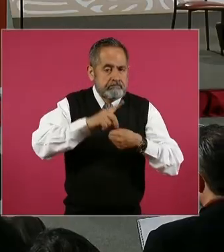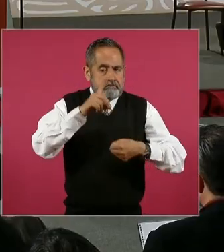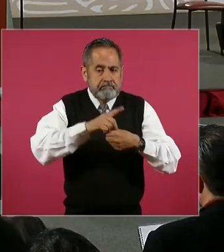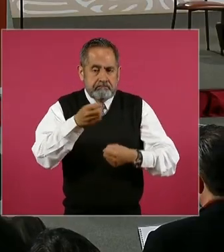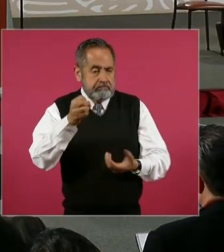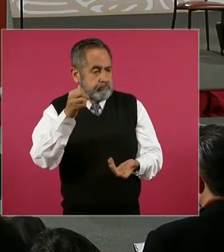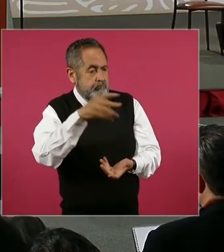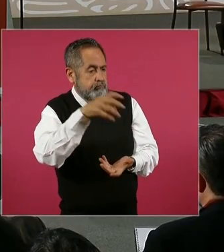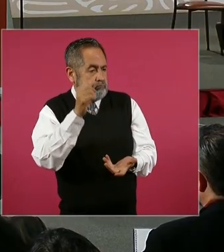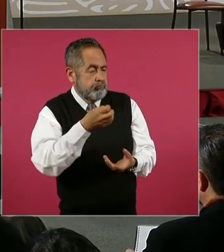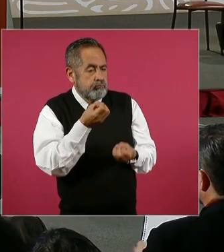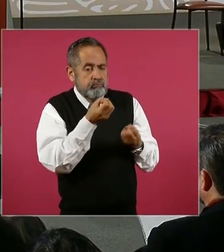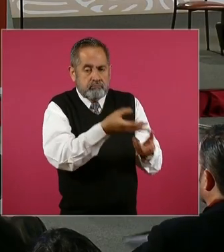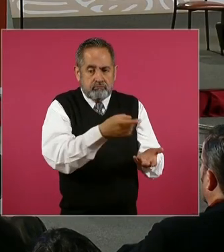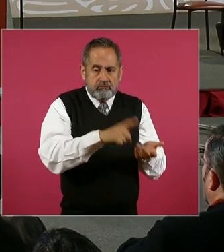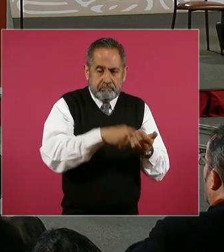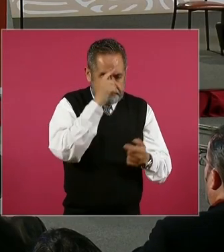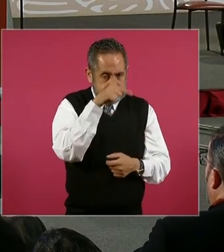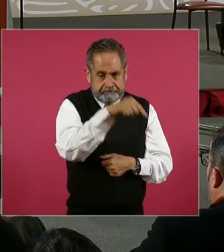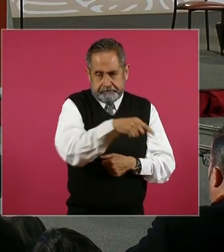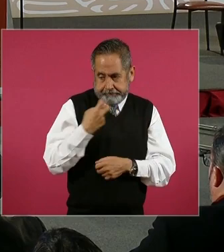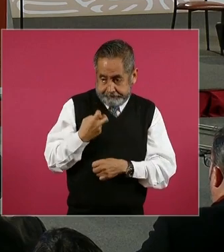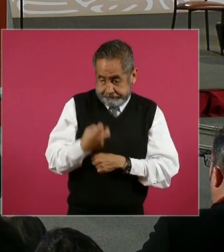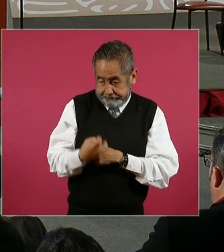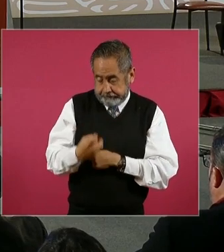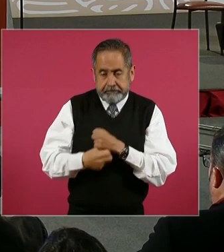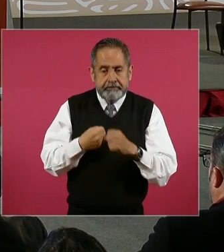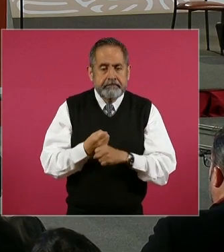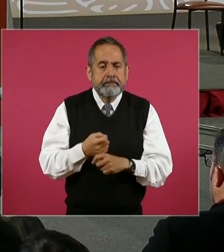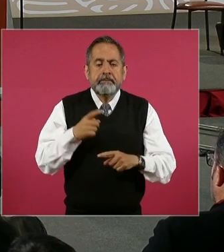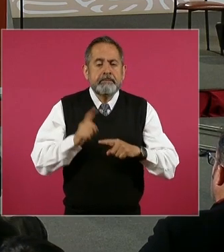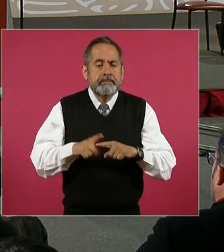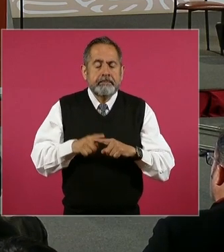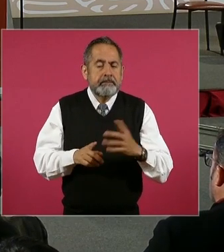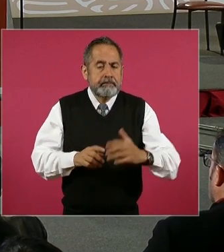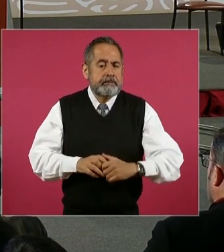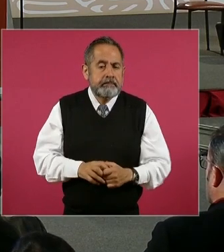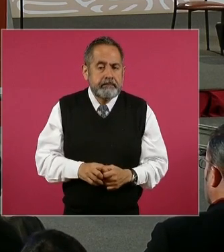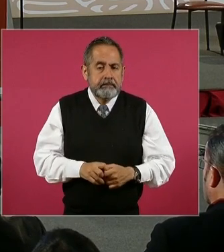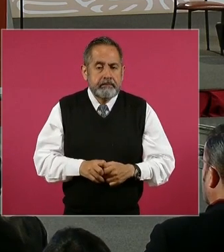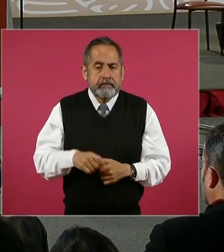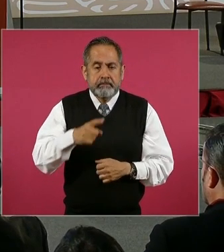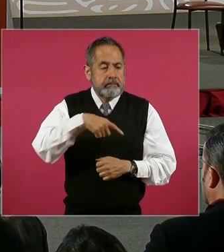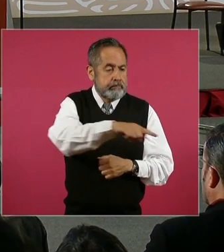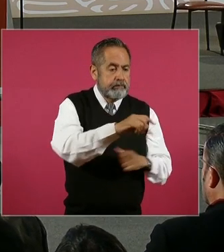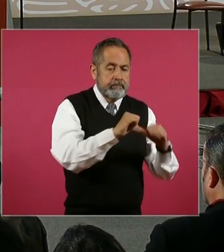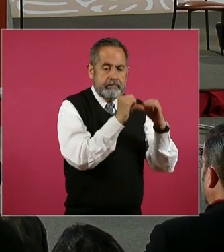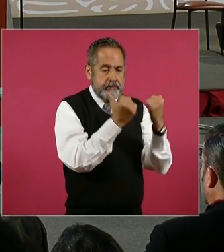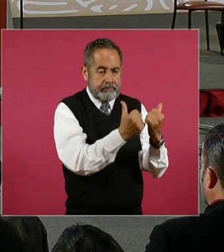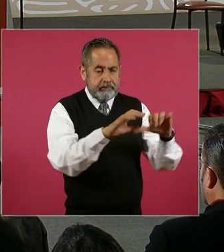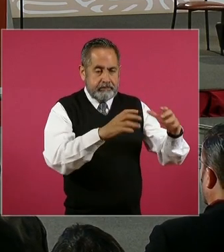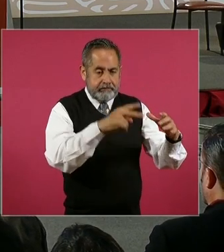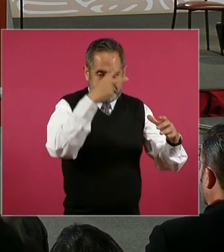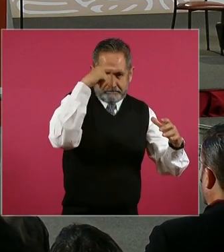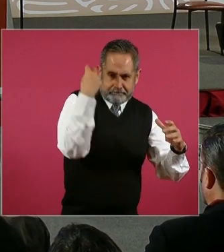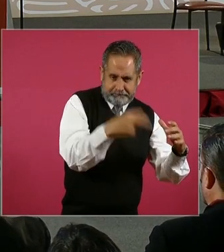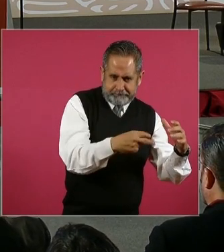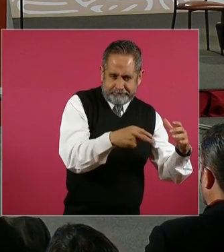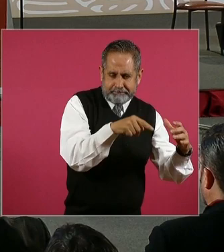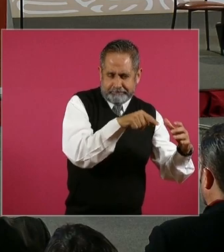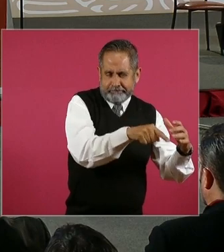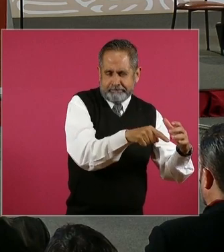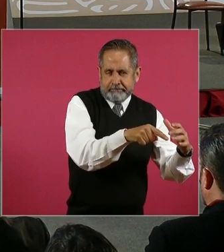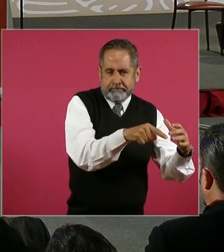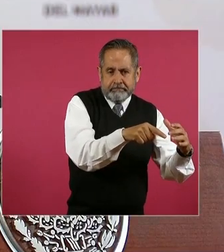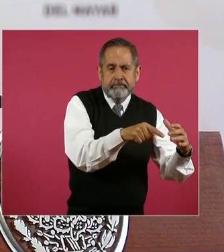aportación en el año actual el mexicanos contra la corrupción y la